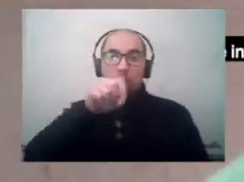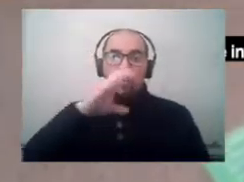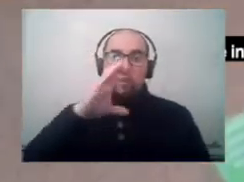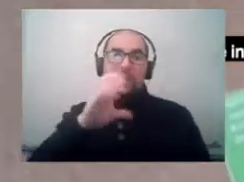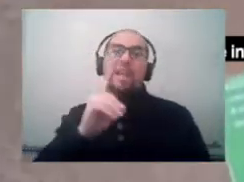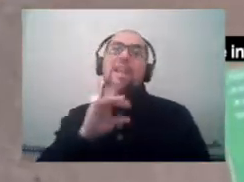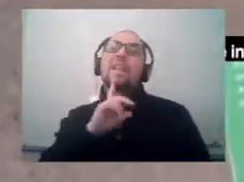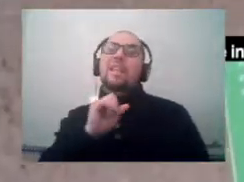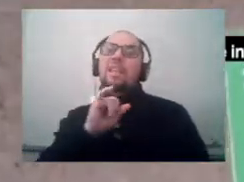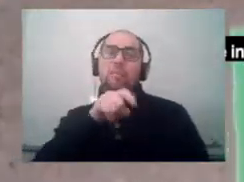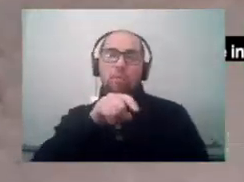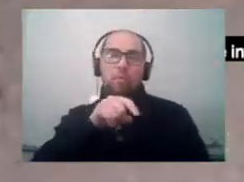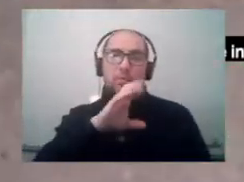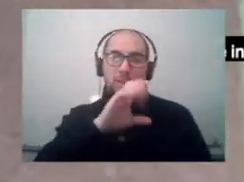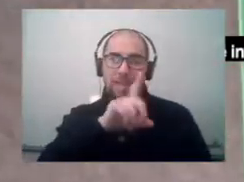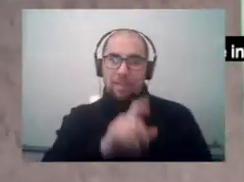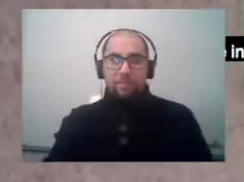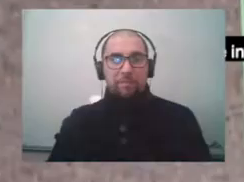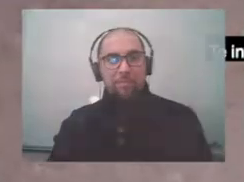www.sii.cl